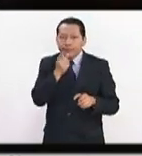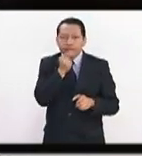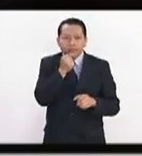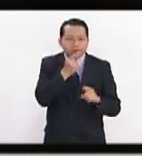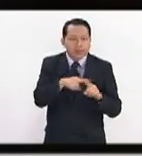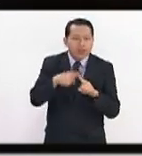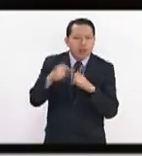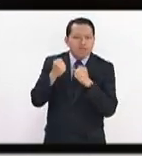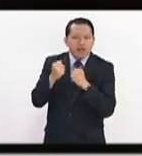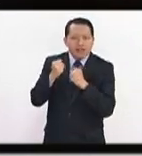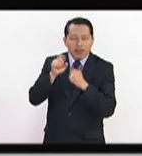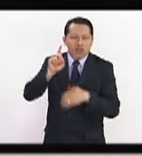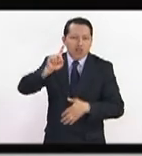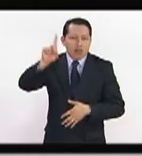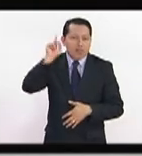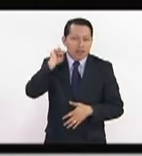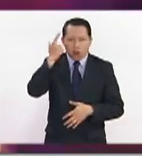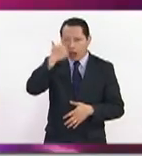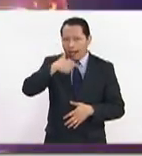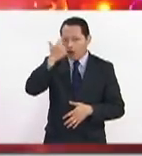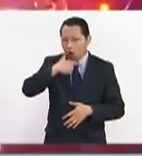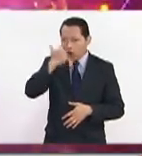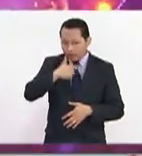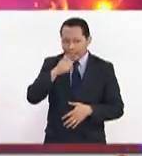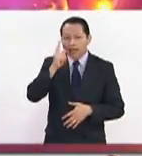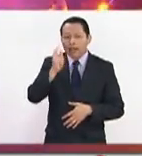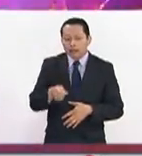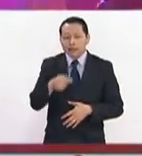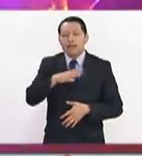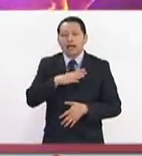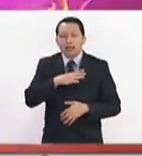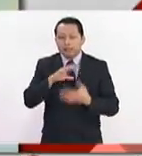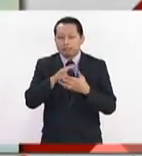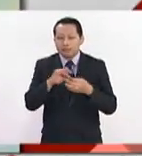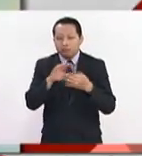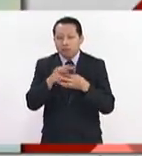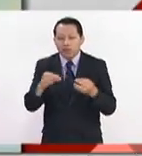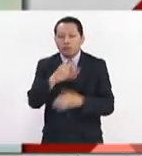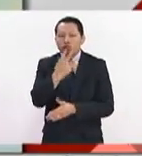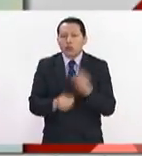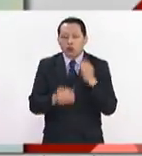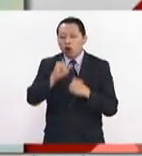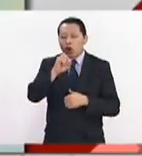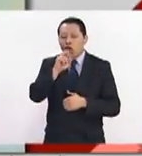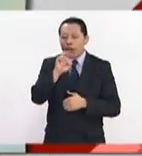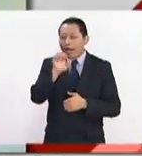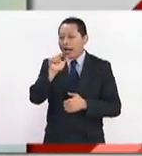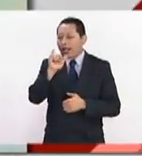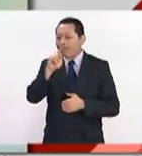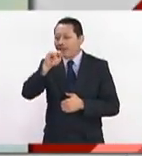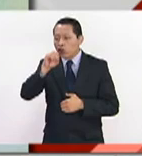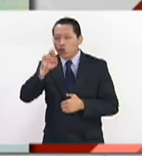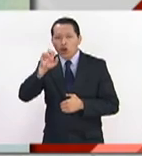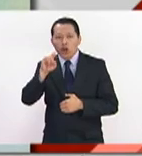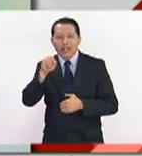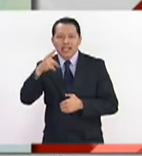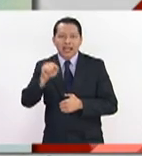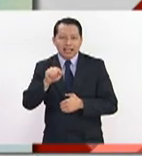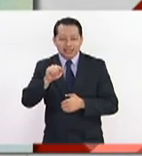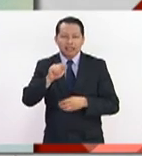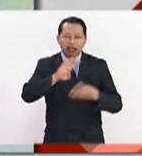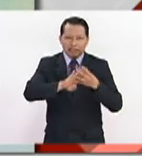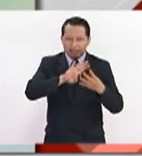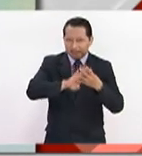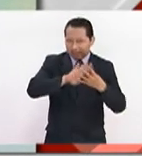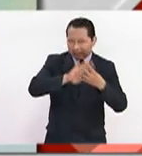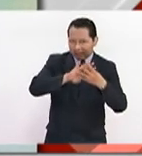seguridad se dio la noche del domingo en la capital del estado, tras confirmarse la fuga de Jorge Alberto Contreras Aguirre, un preso que se